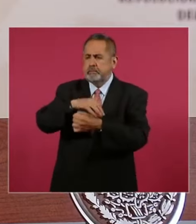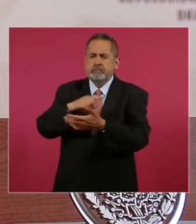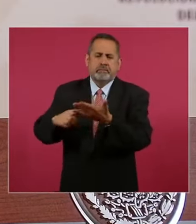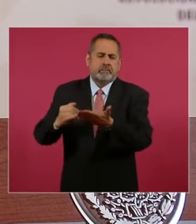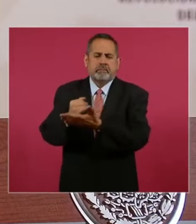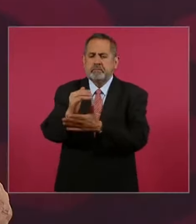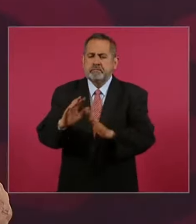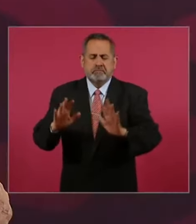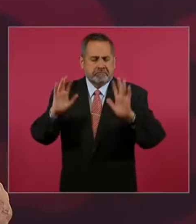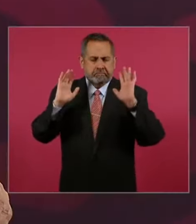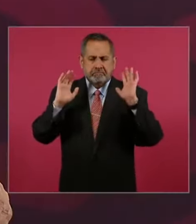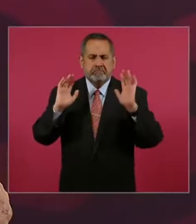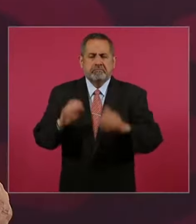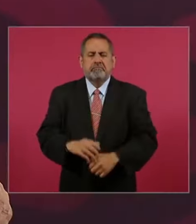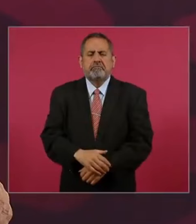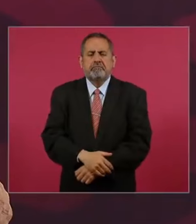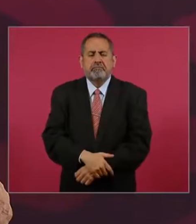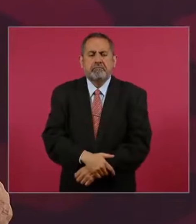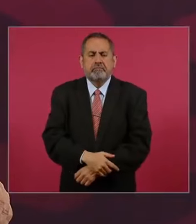porque ahora